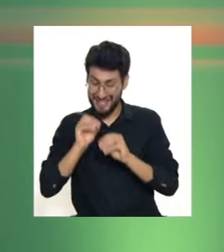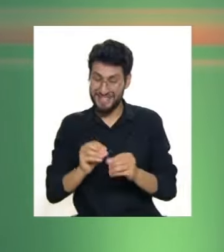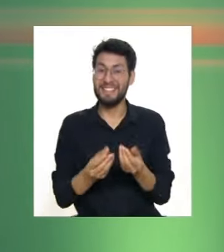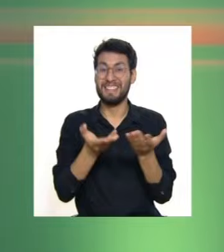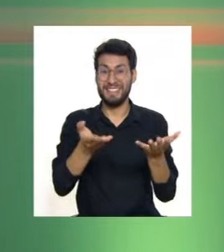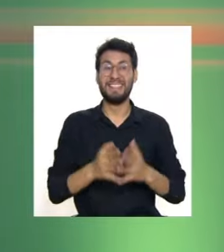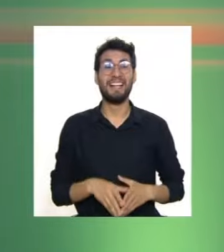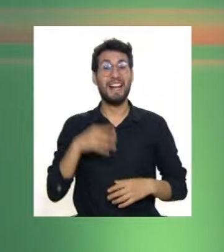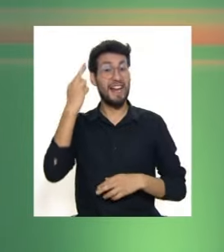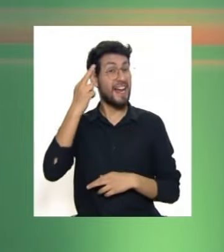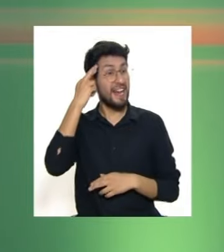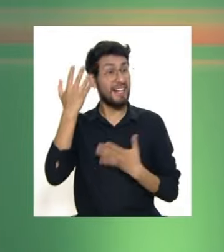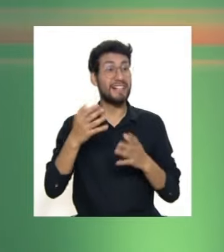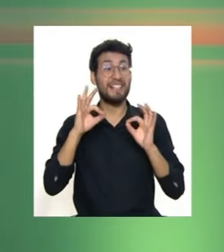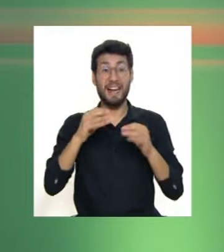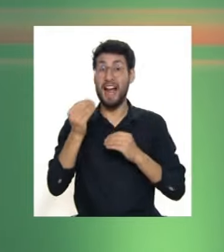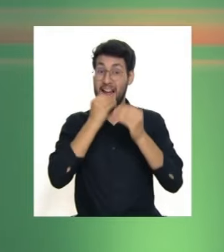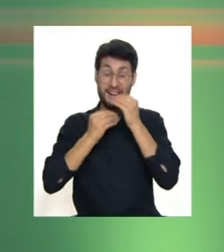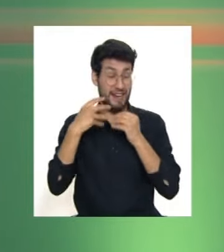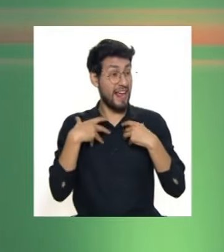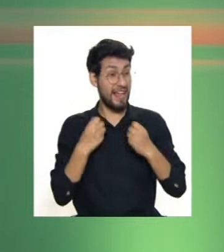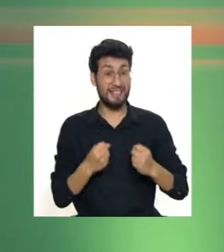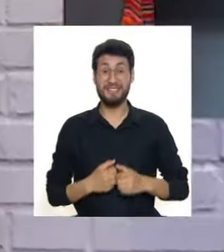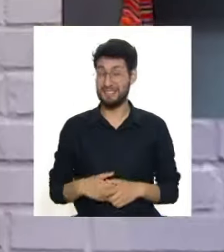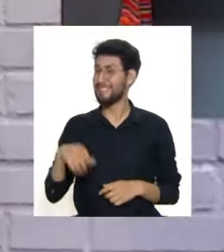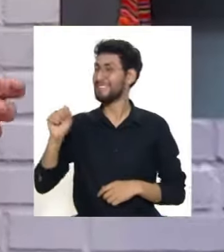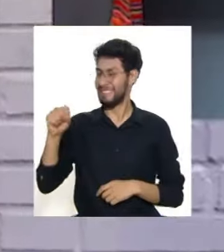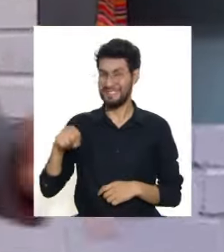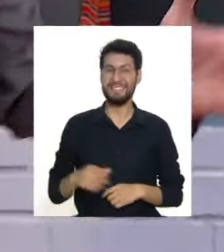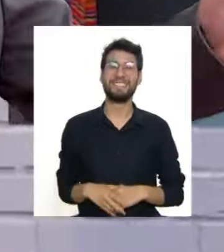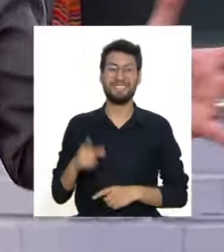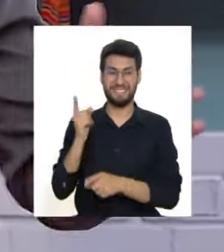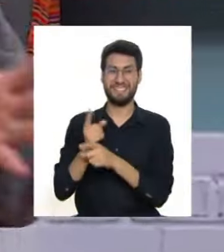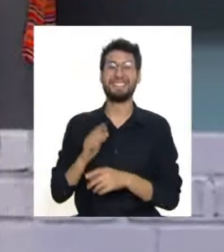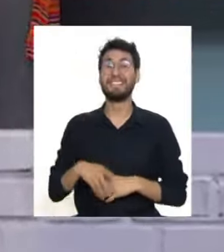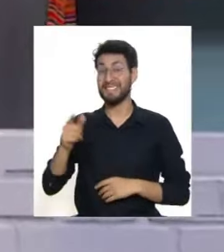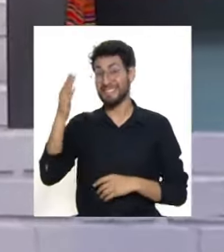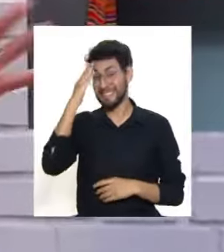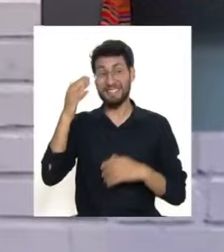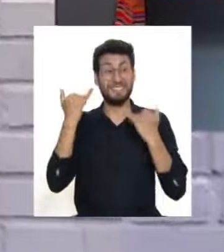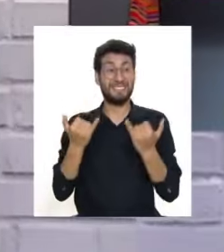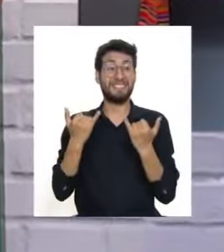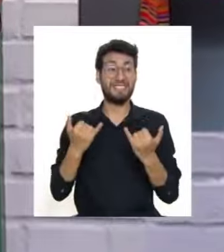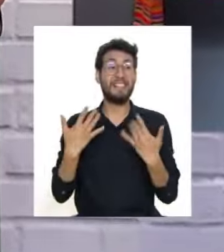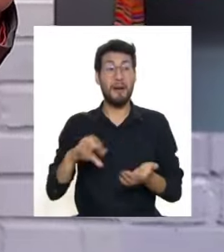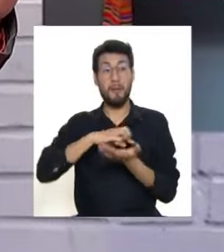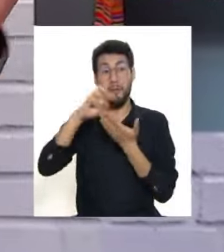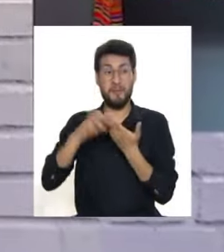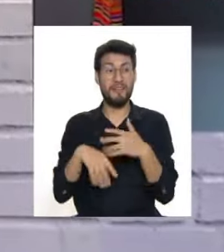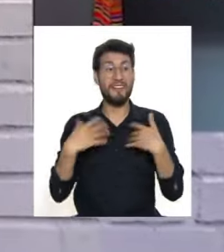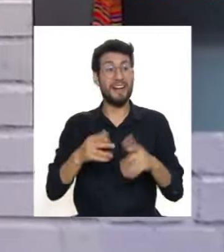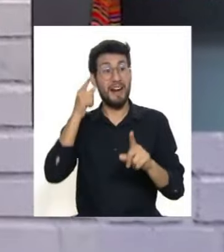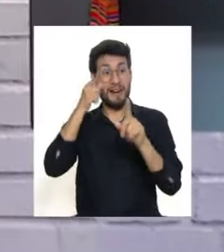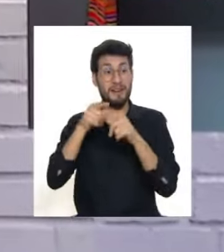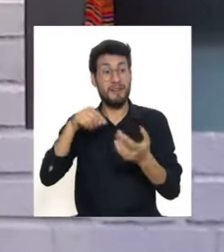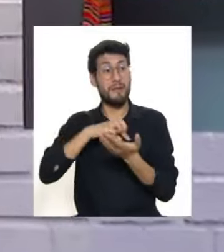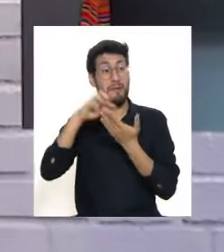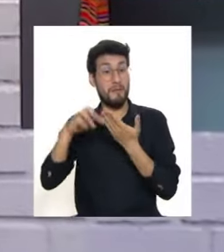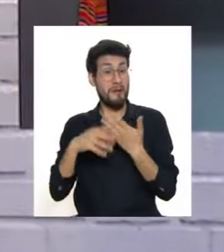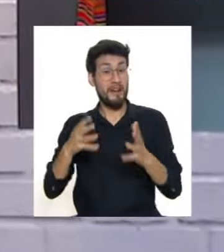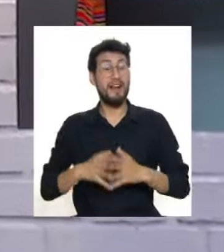A los alimentos, ¿no? Y es que por eso también son alimentos sanos, ¿no? Exactamente, Uchi. Así que ya sabes, hoy día tenemos un programa dedicado, un programa